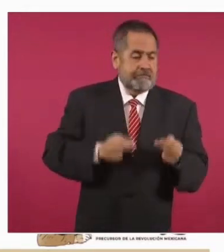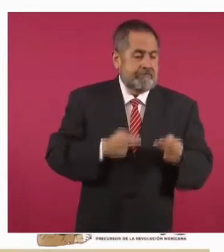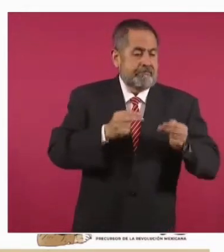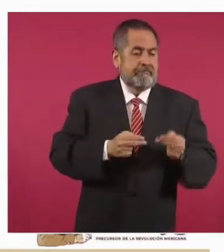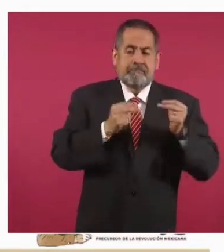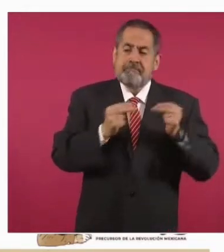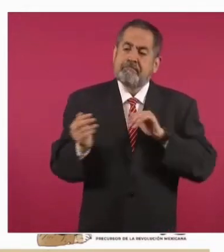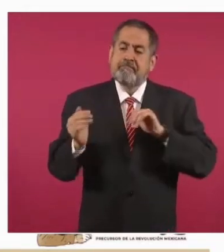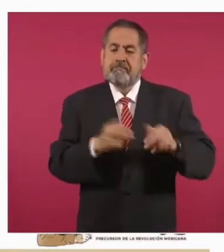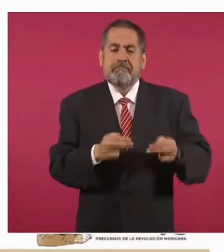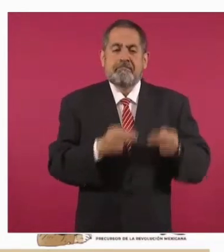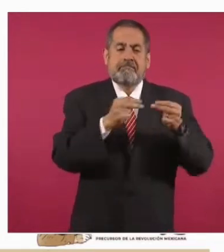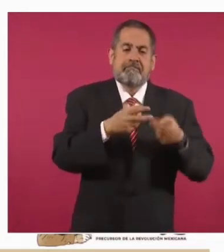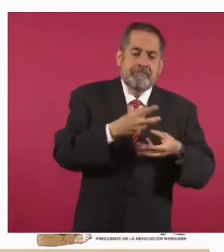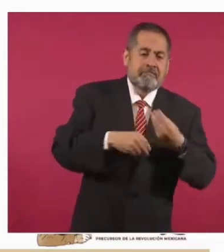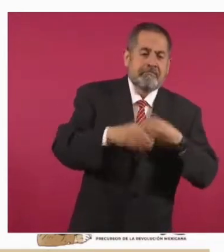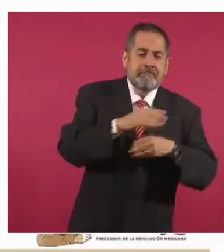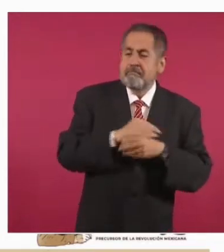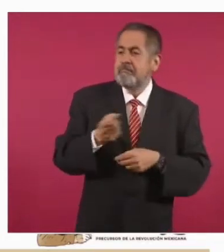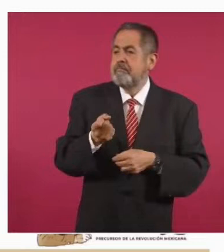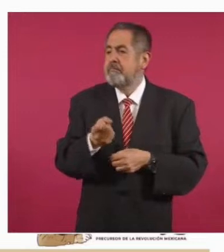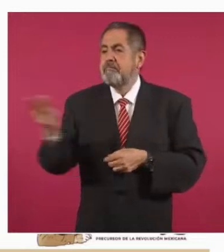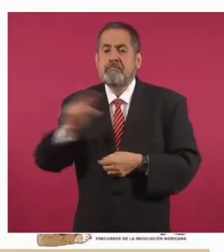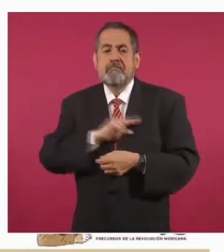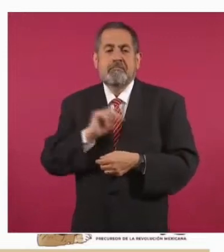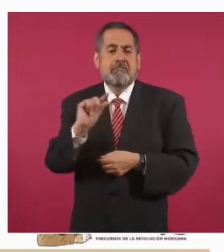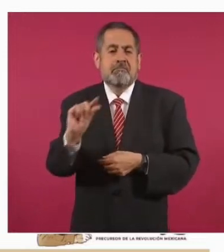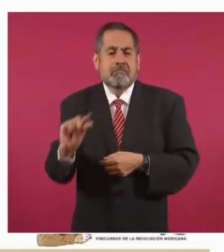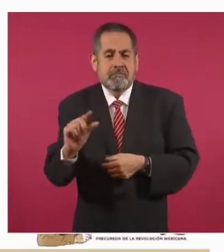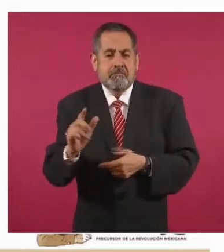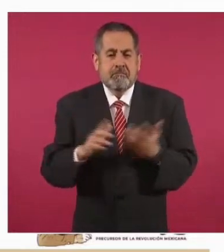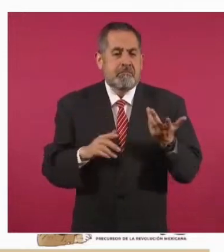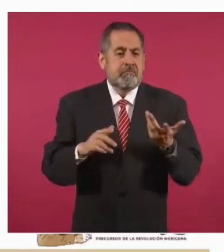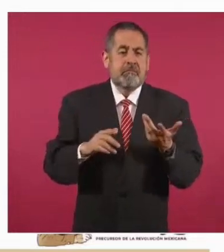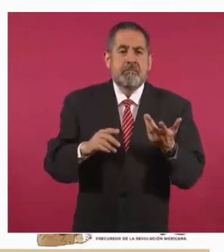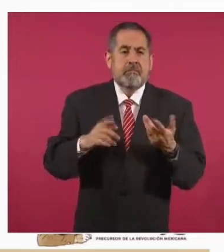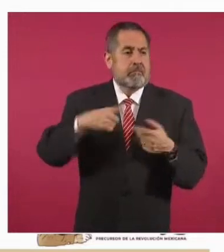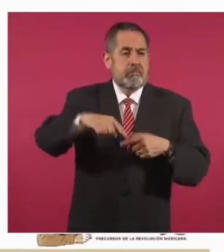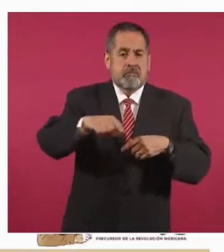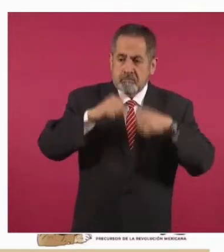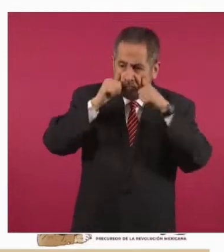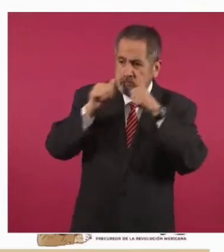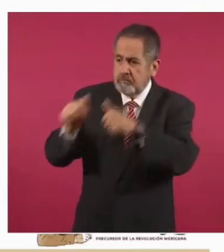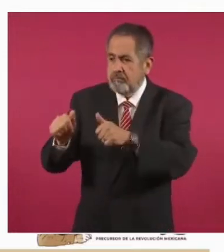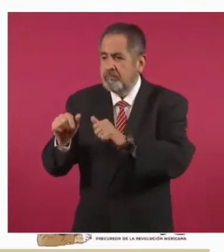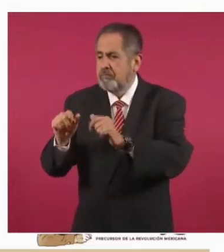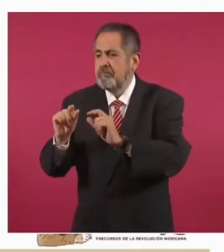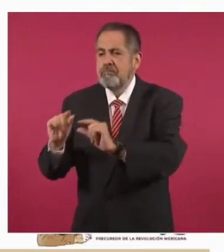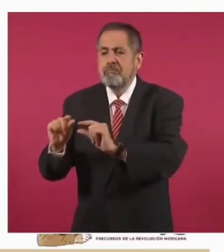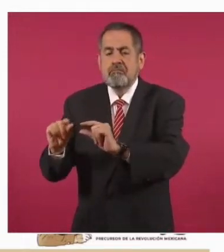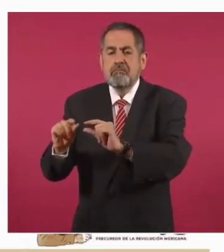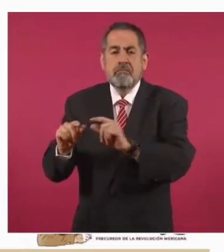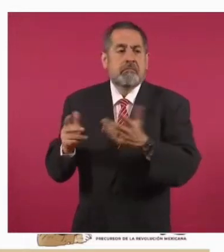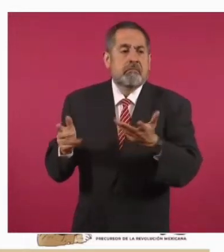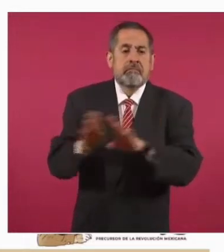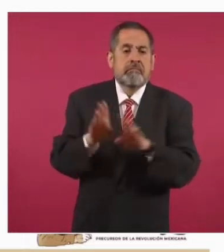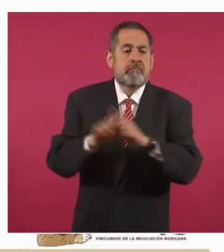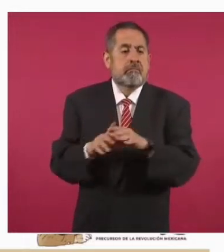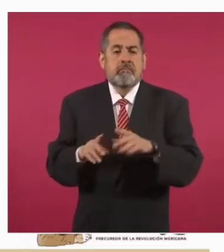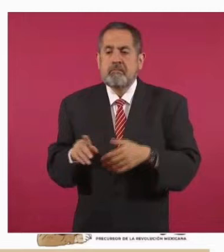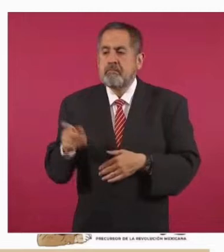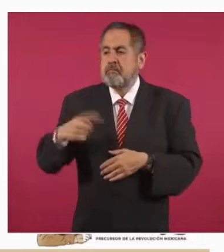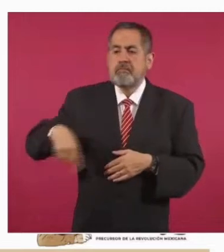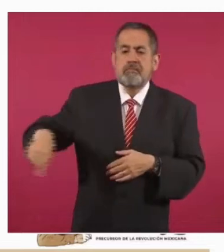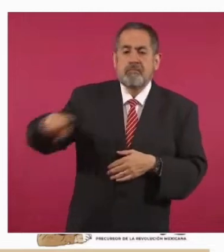de salud, se generaban menos especialistas, había menos capacidad de las instituciones para atender y eso expulsaba a